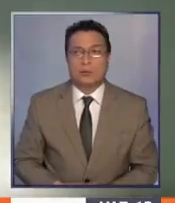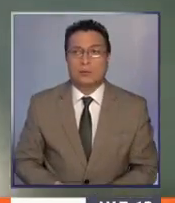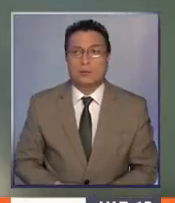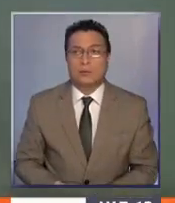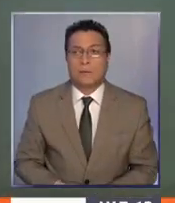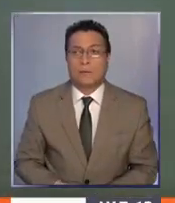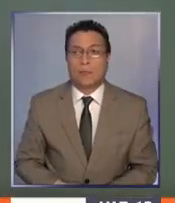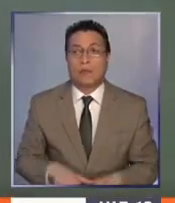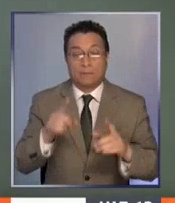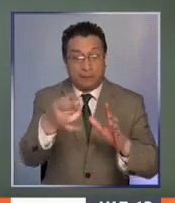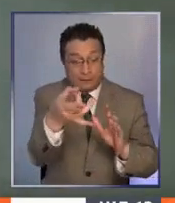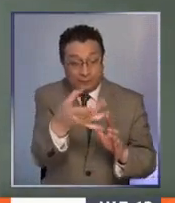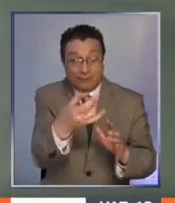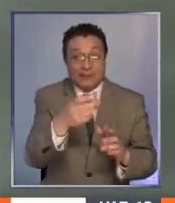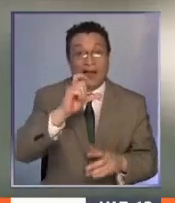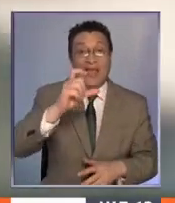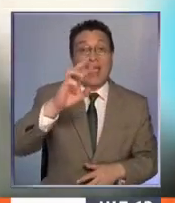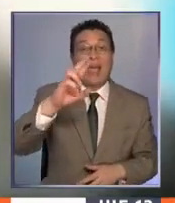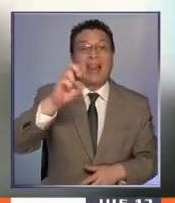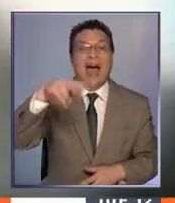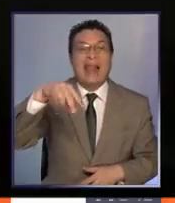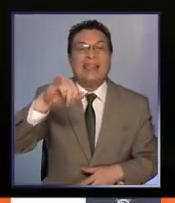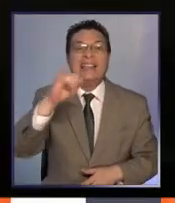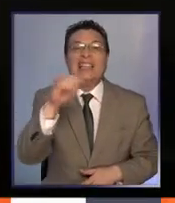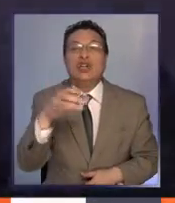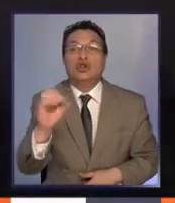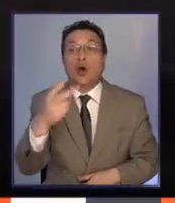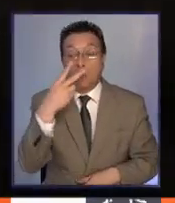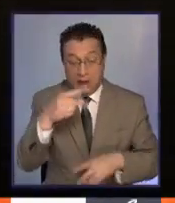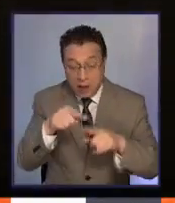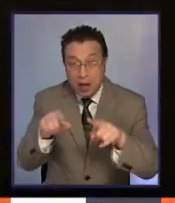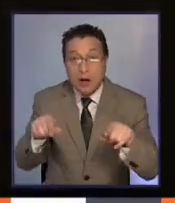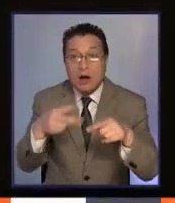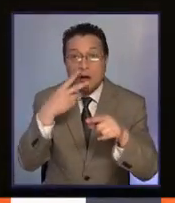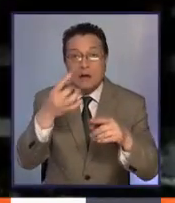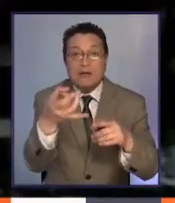La pelota de granito, ¿no? Ahora ya, mira, mira el pito.